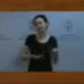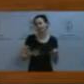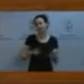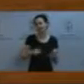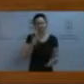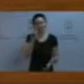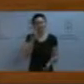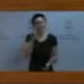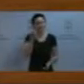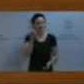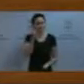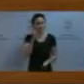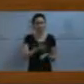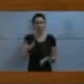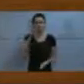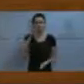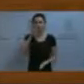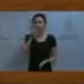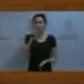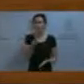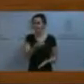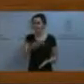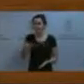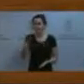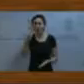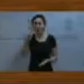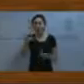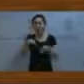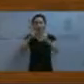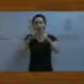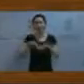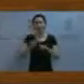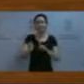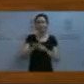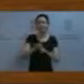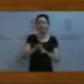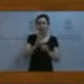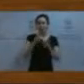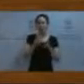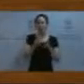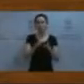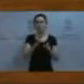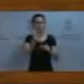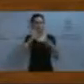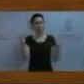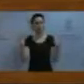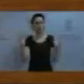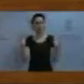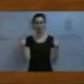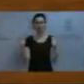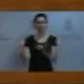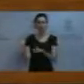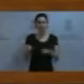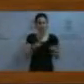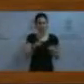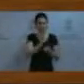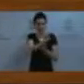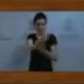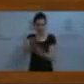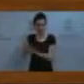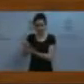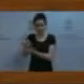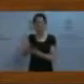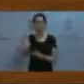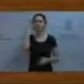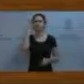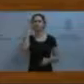¿no? Cuando se conoce el resultado de una auditoría que contrata la Consejería de Hacienda y Sector Público y la trasladan a los grupos, nosotros damos una rueda de prensa con